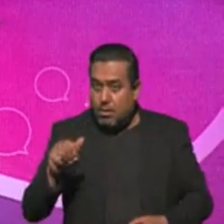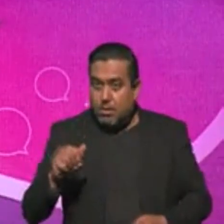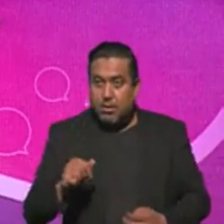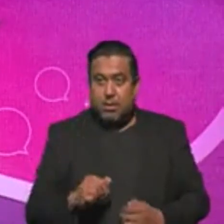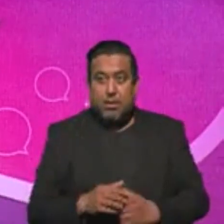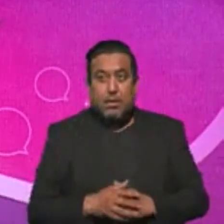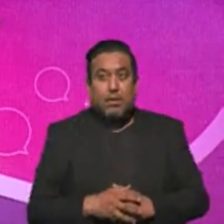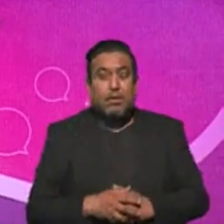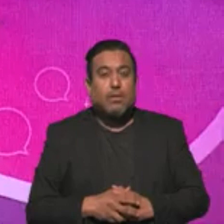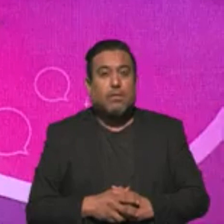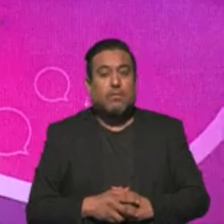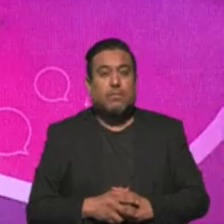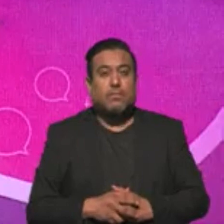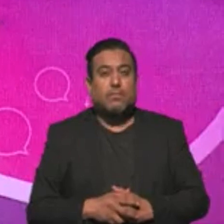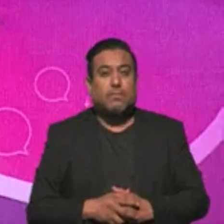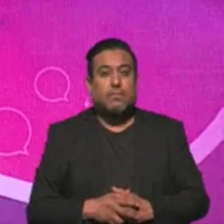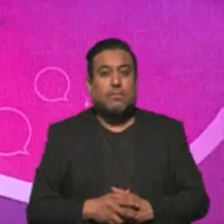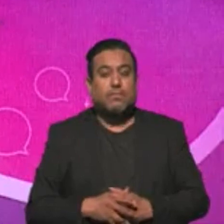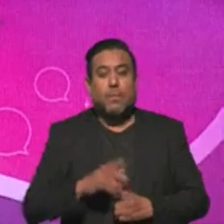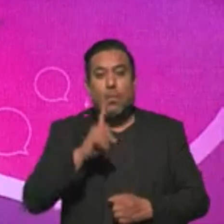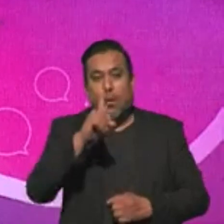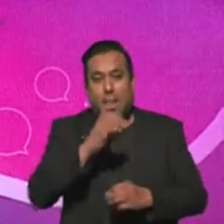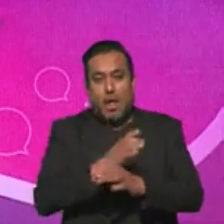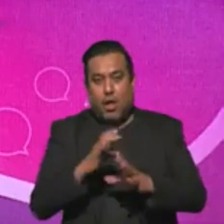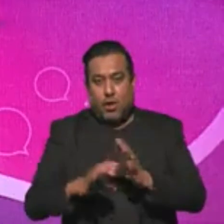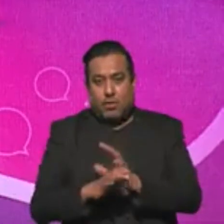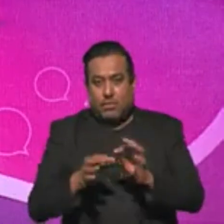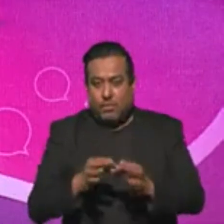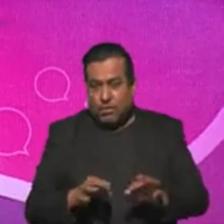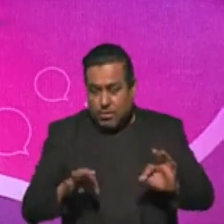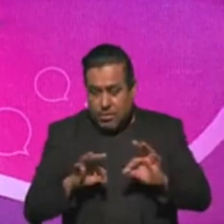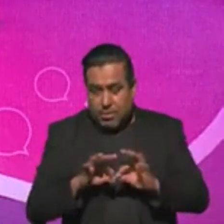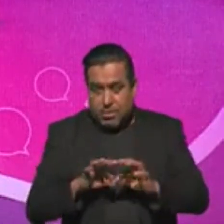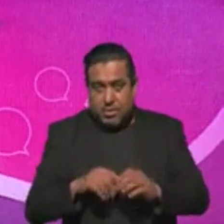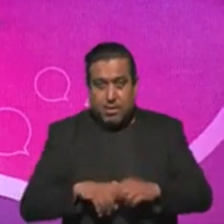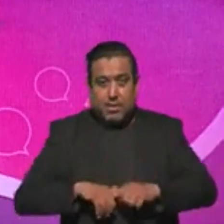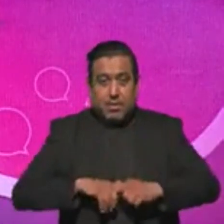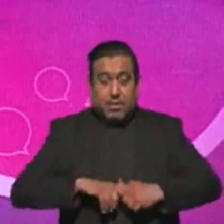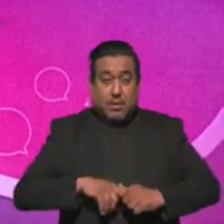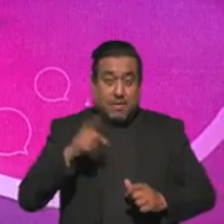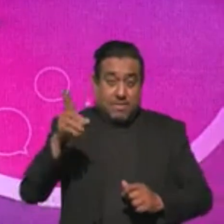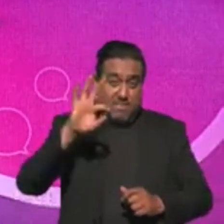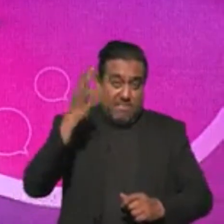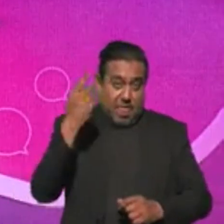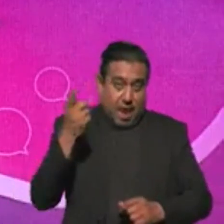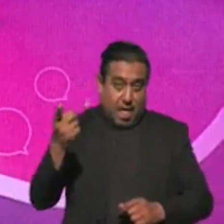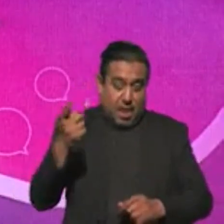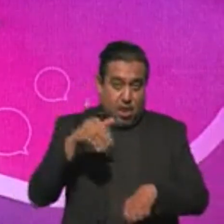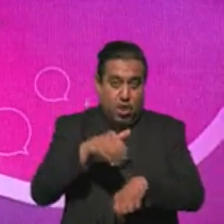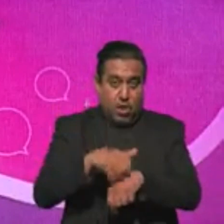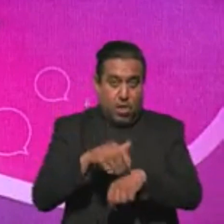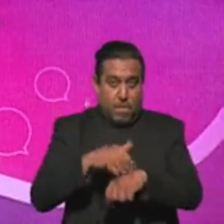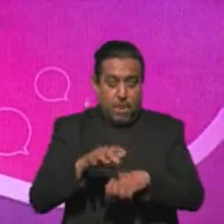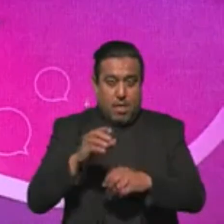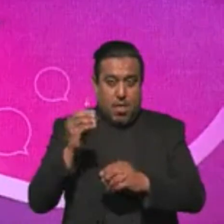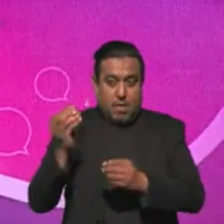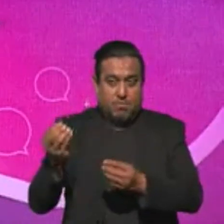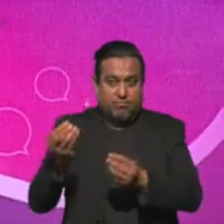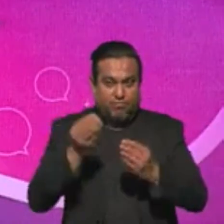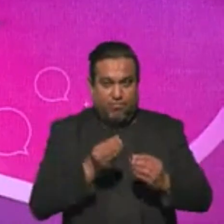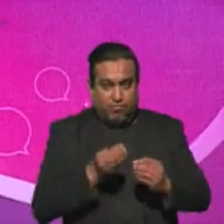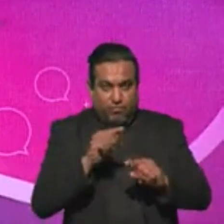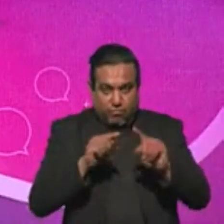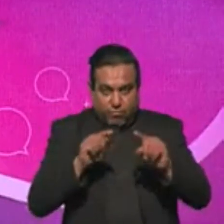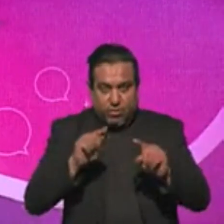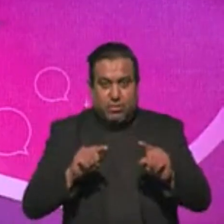morena algo importante con datos de la autoridad Federal puedo decirles que en mi